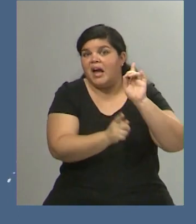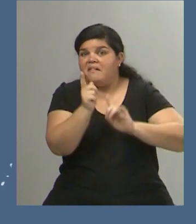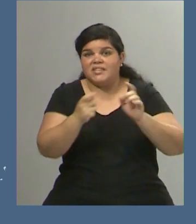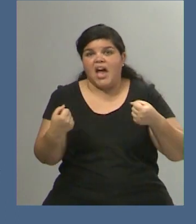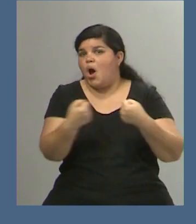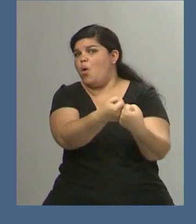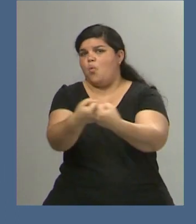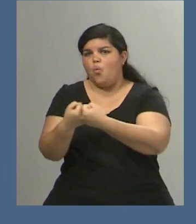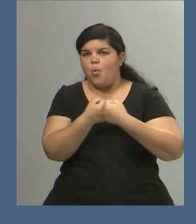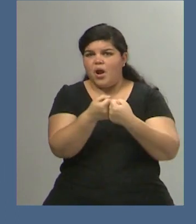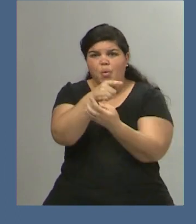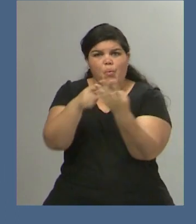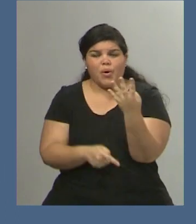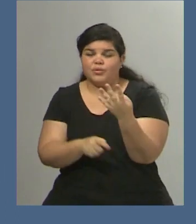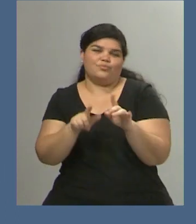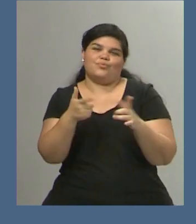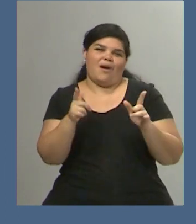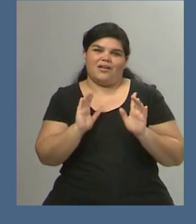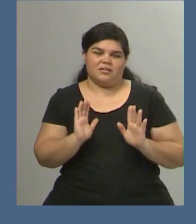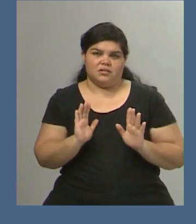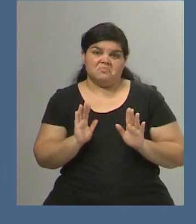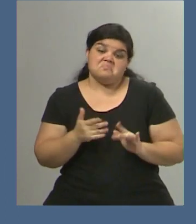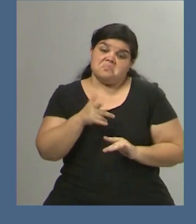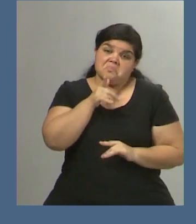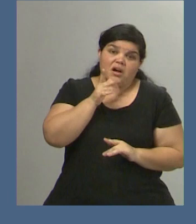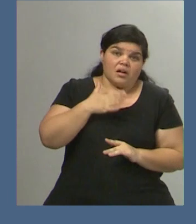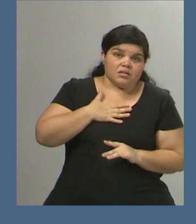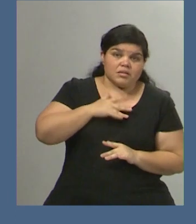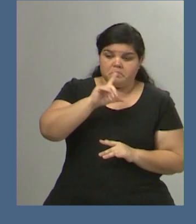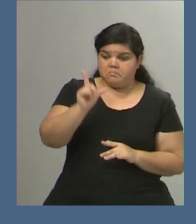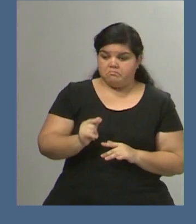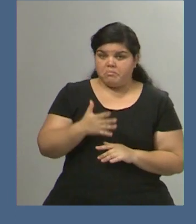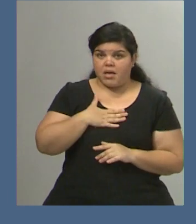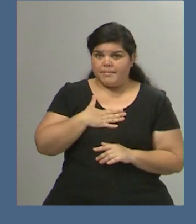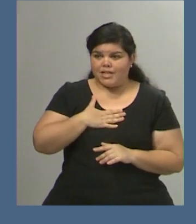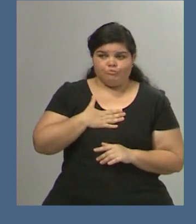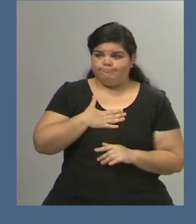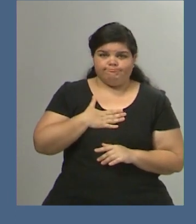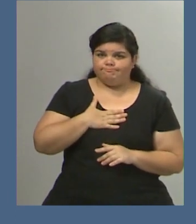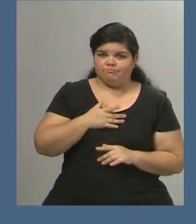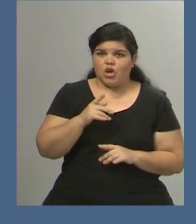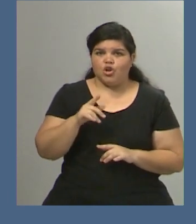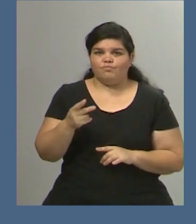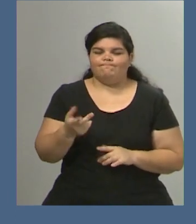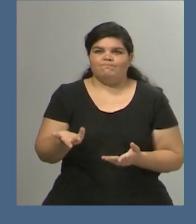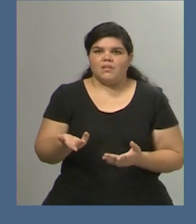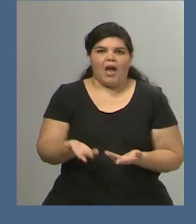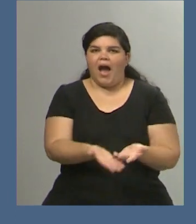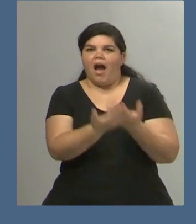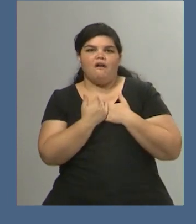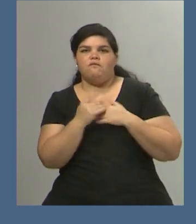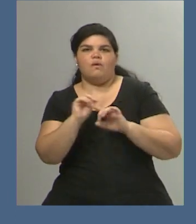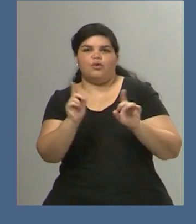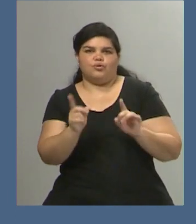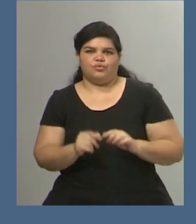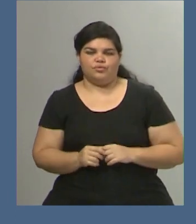eventualmente yo considere, mi país considera que no me conviene seguir